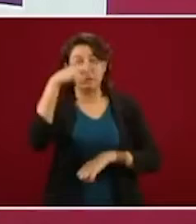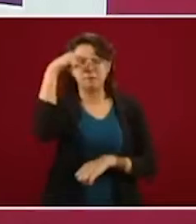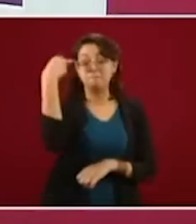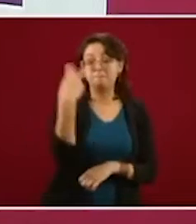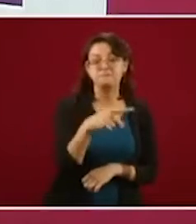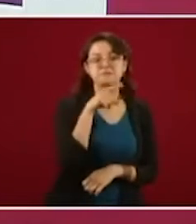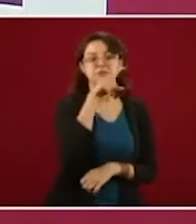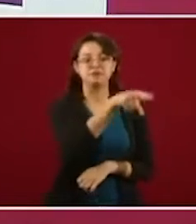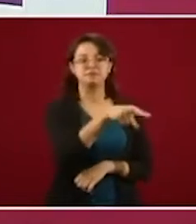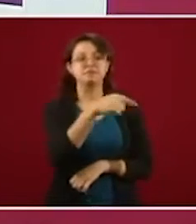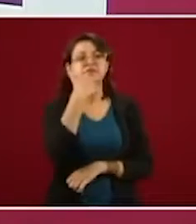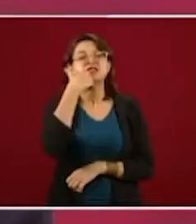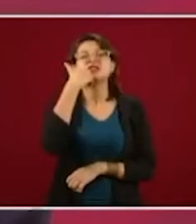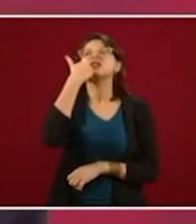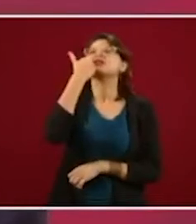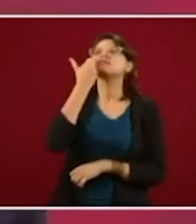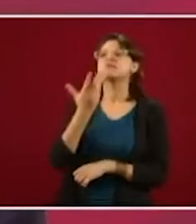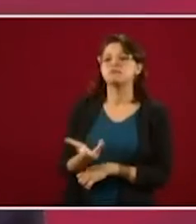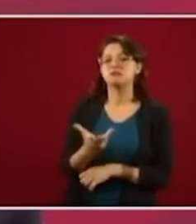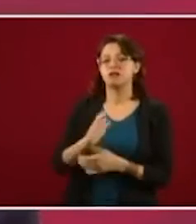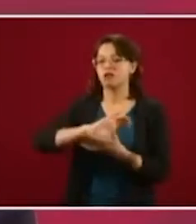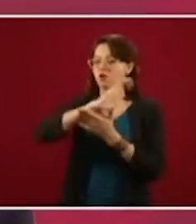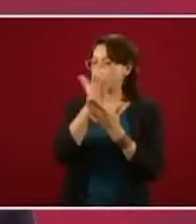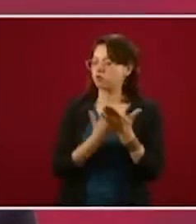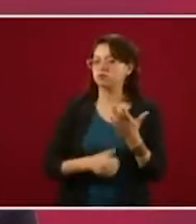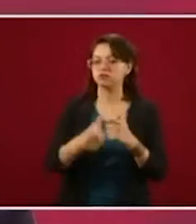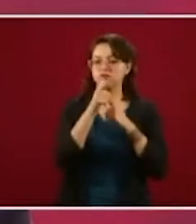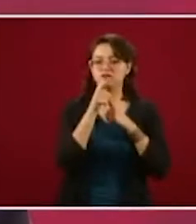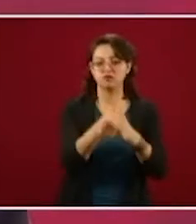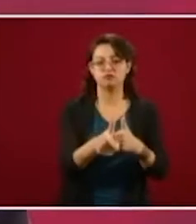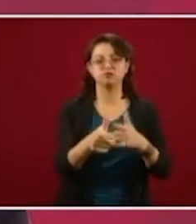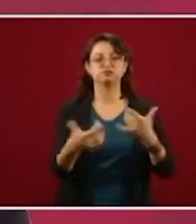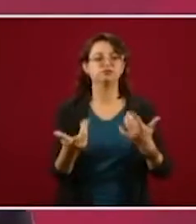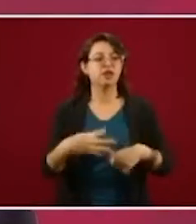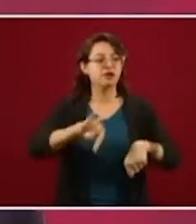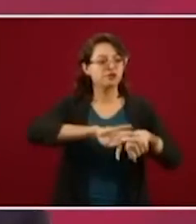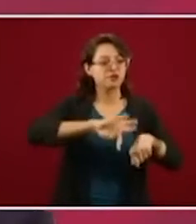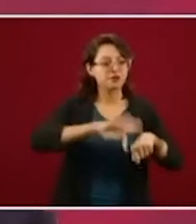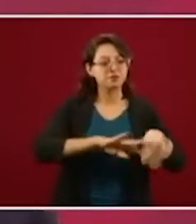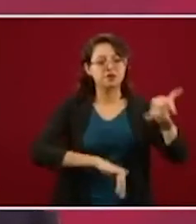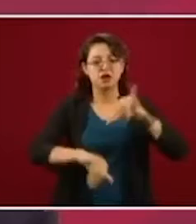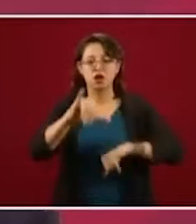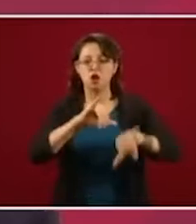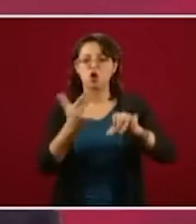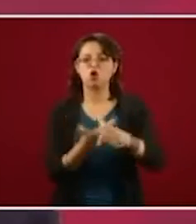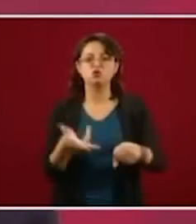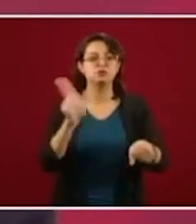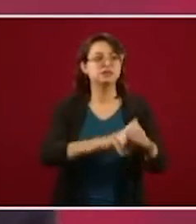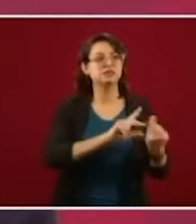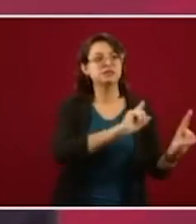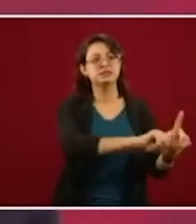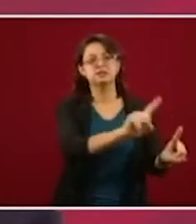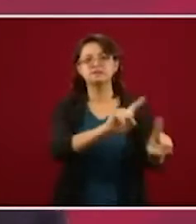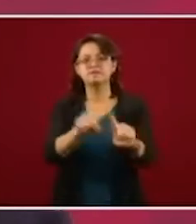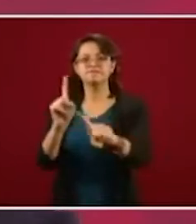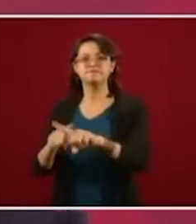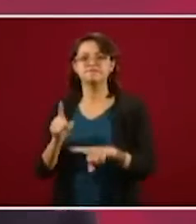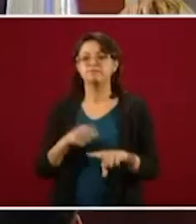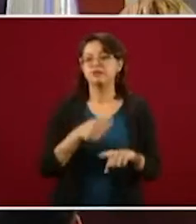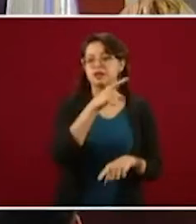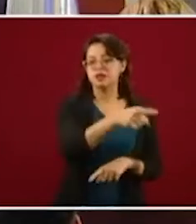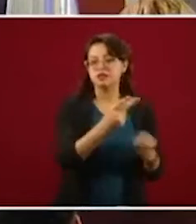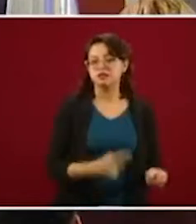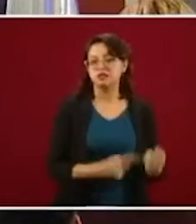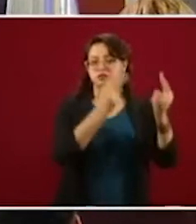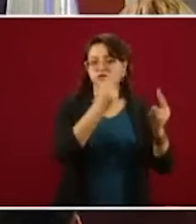México, que es la que tiene contratos de farmacias con la mitad de los hospitales federales. El